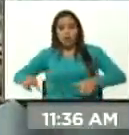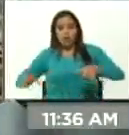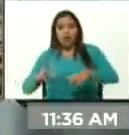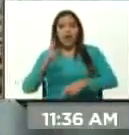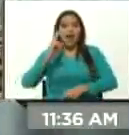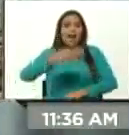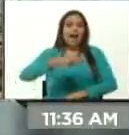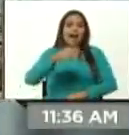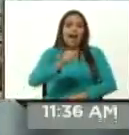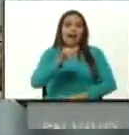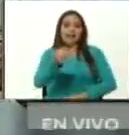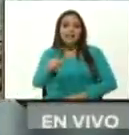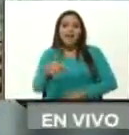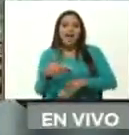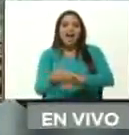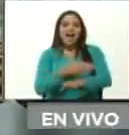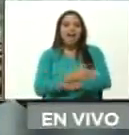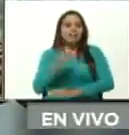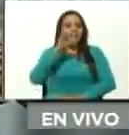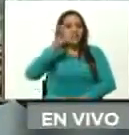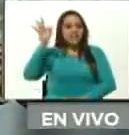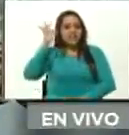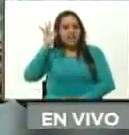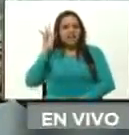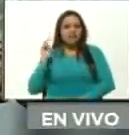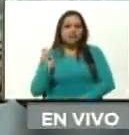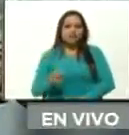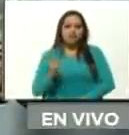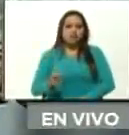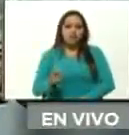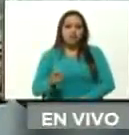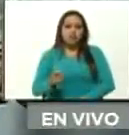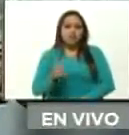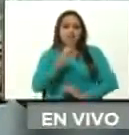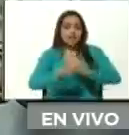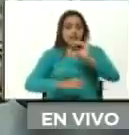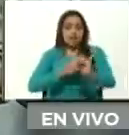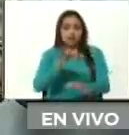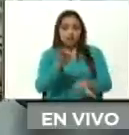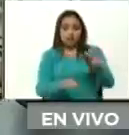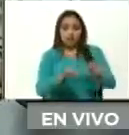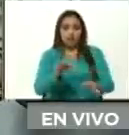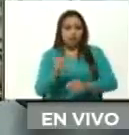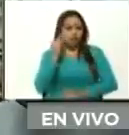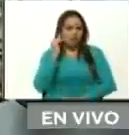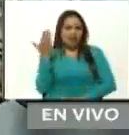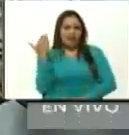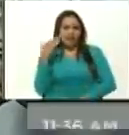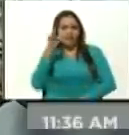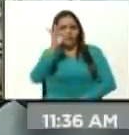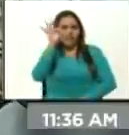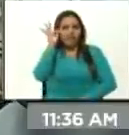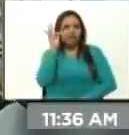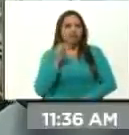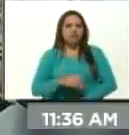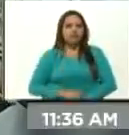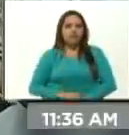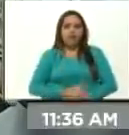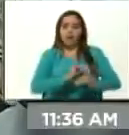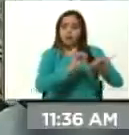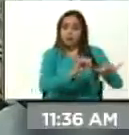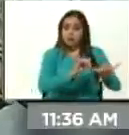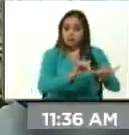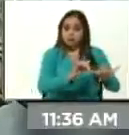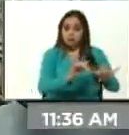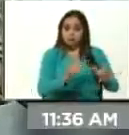la exfiscal de la CPI, Fatou Bensouda, y su equipo. Y a partir de allí,